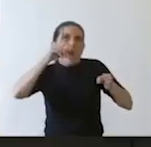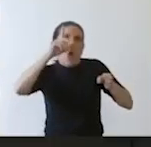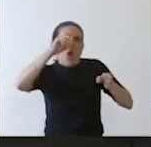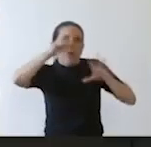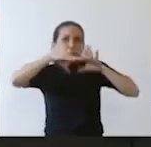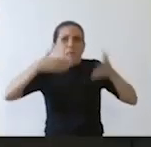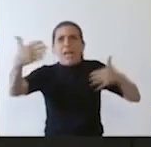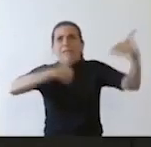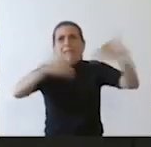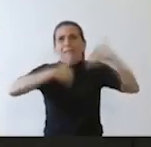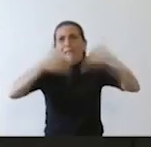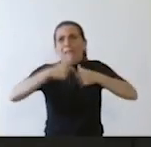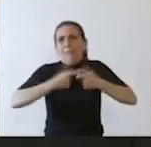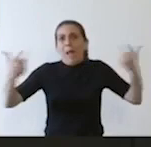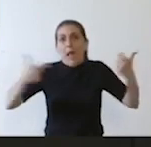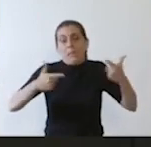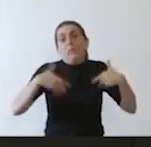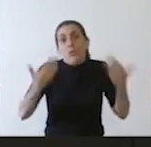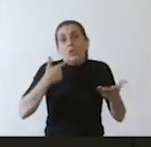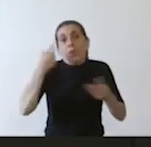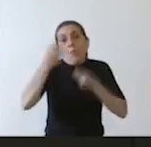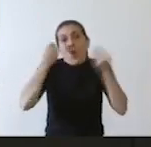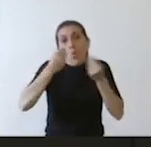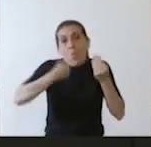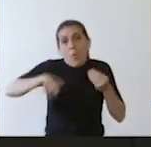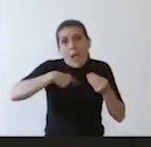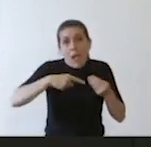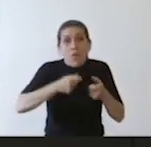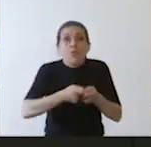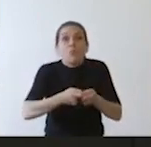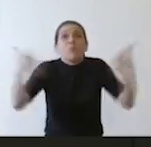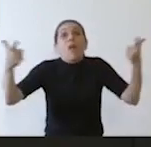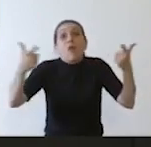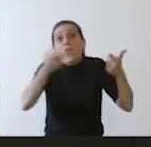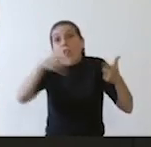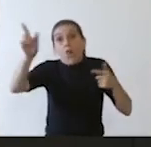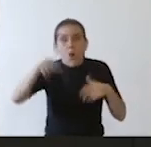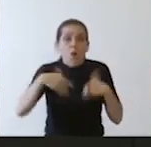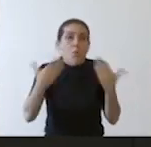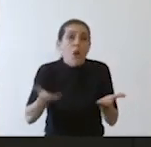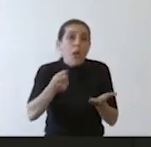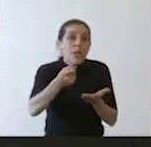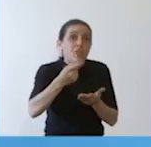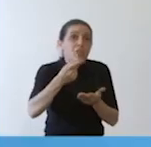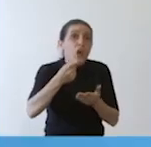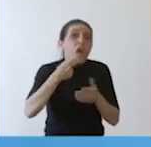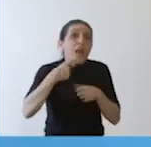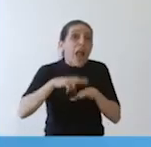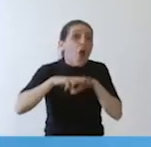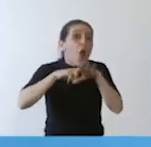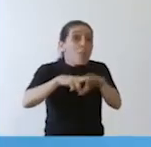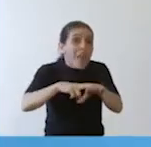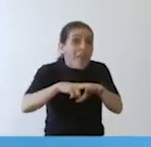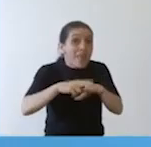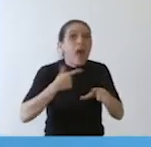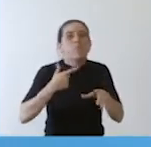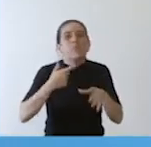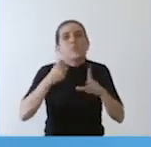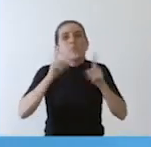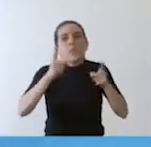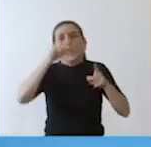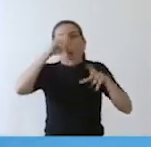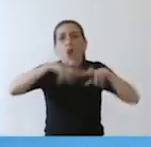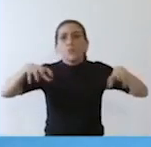este caso, digamos, la preocupación o la amenaza es que sea mayor aún. Así que la recomendación es preparar los servicios de